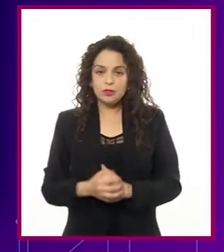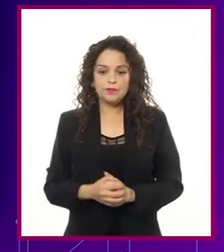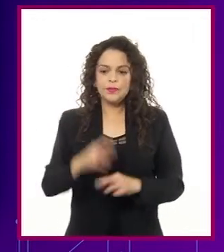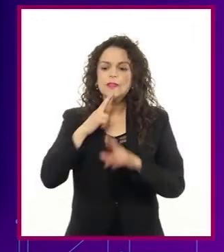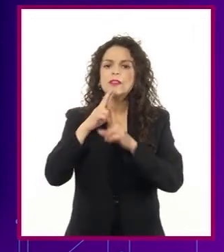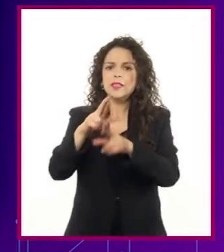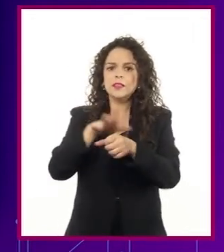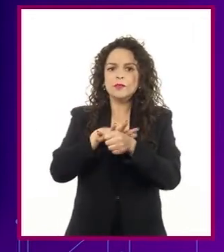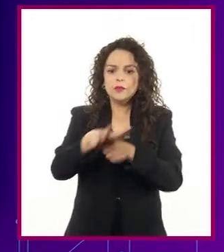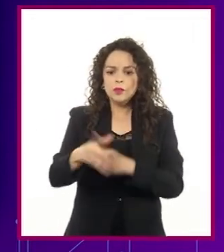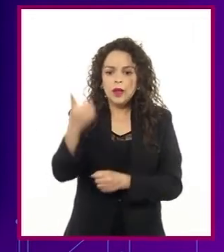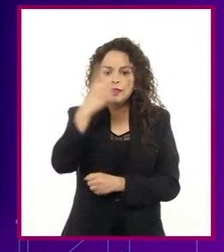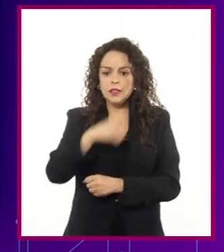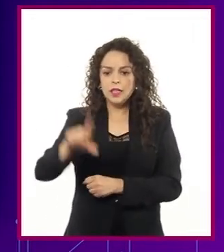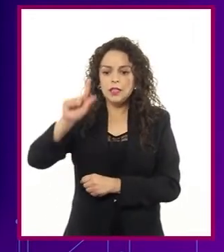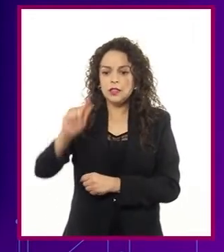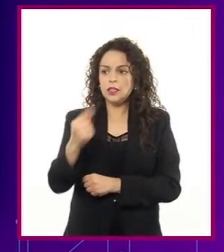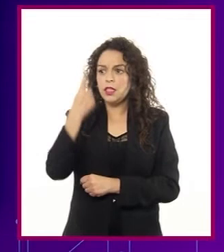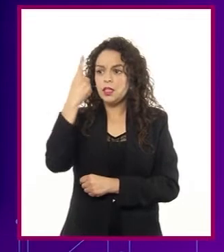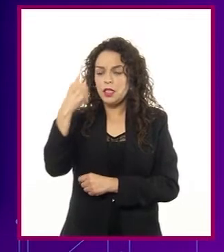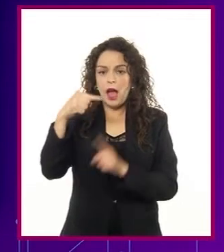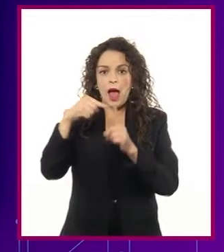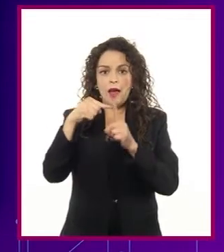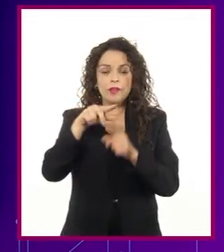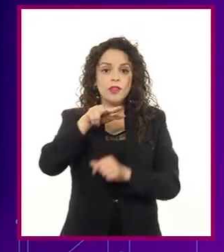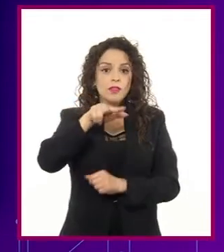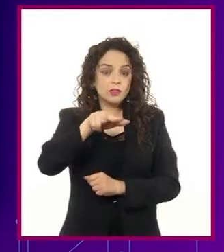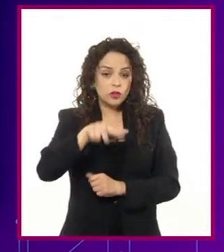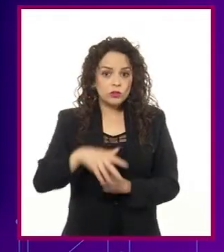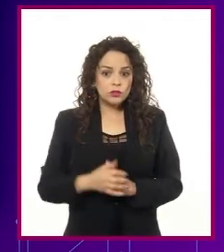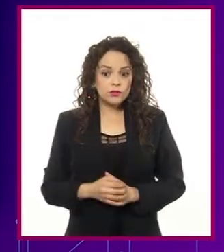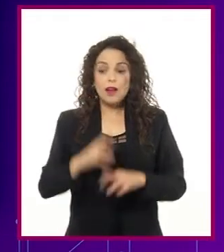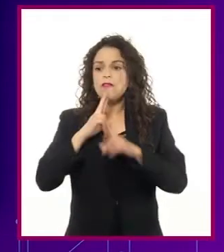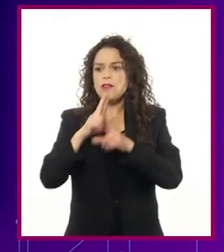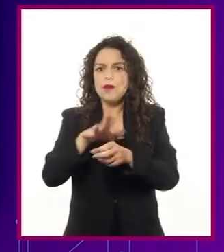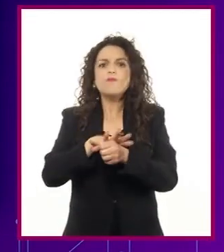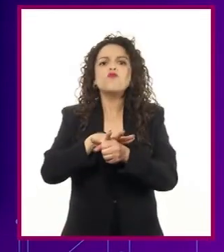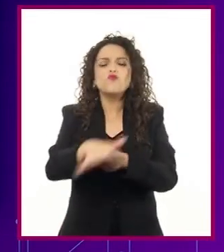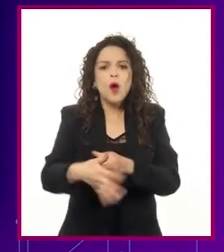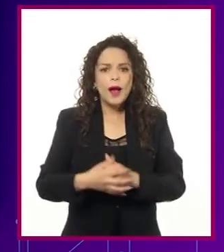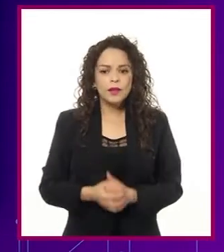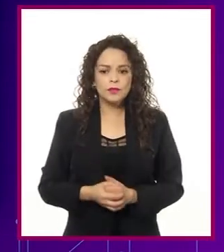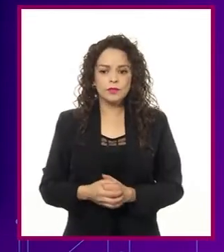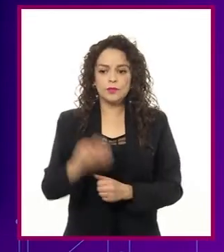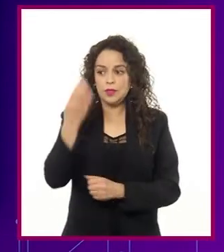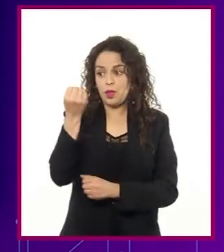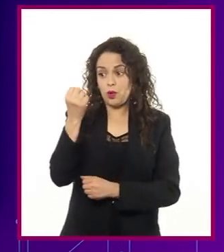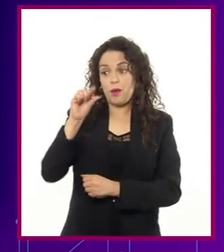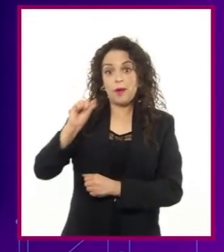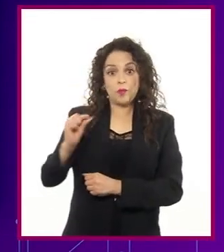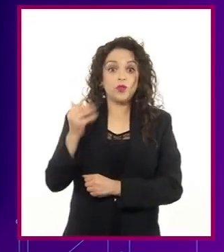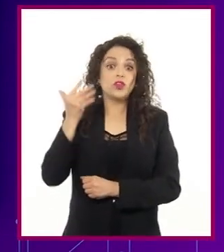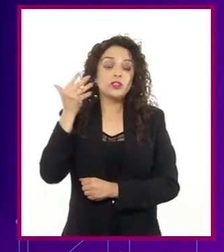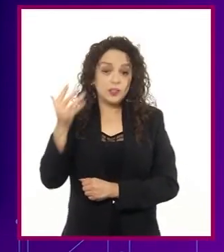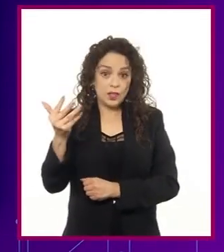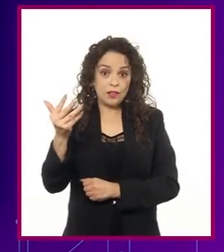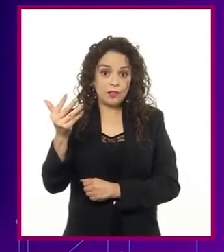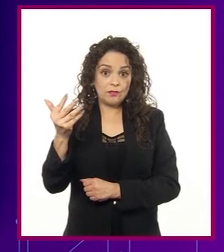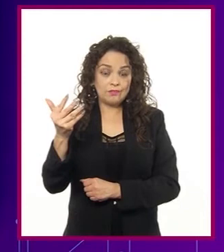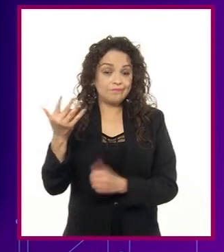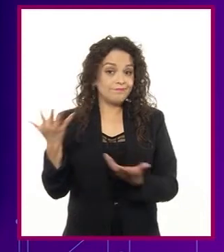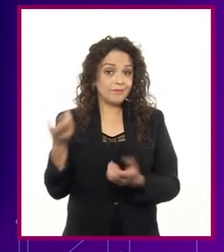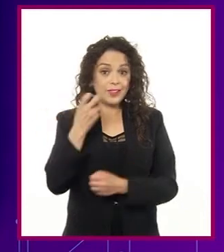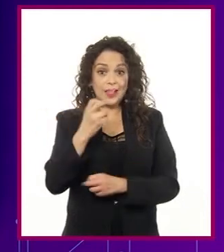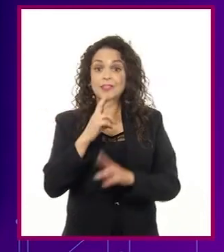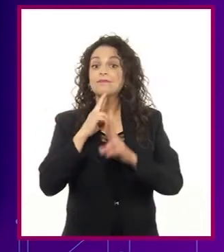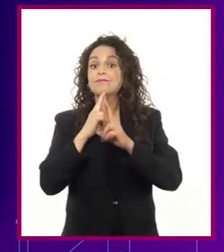a 171 entre 18, lo que es igual a 9.5. Los